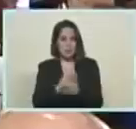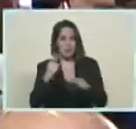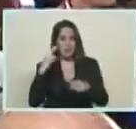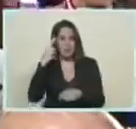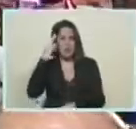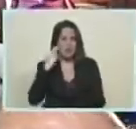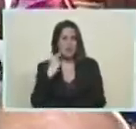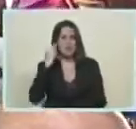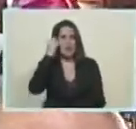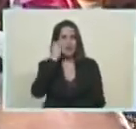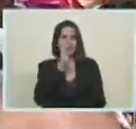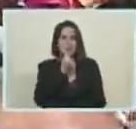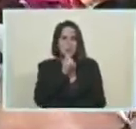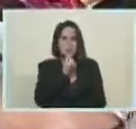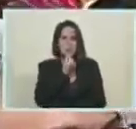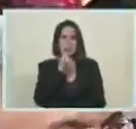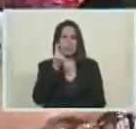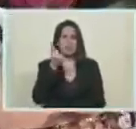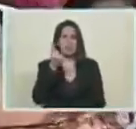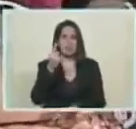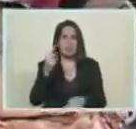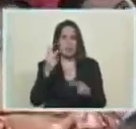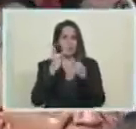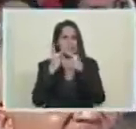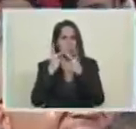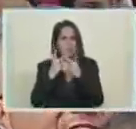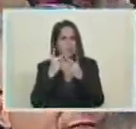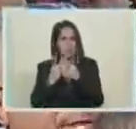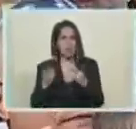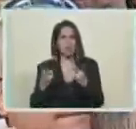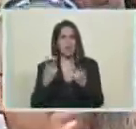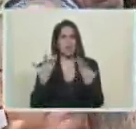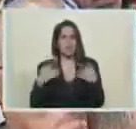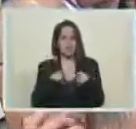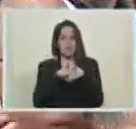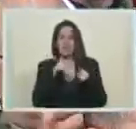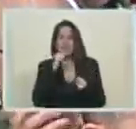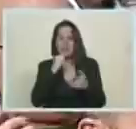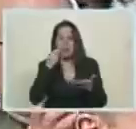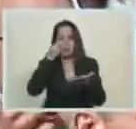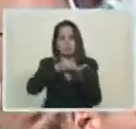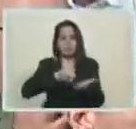Rivas, Sucre, de la gran misión Vivienda Venezuela.